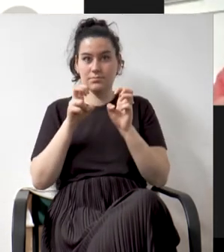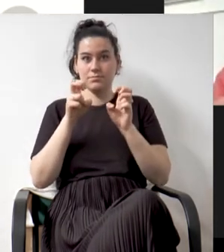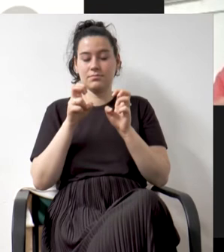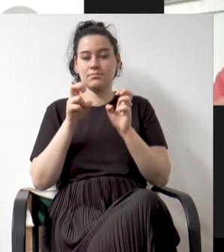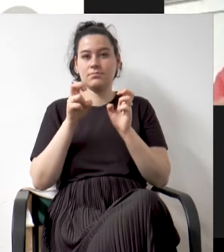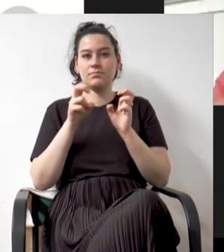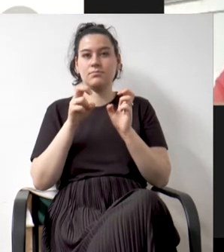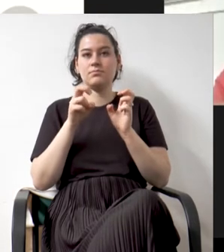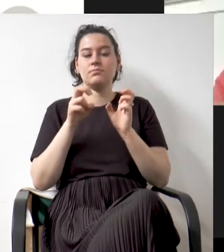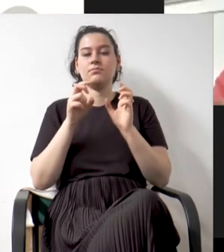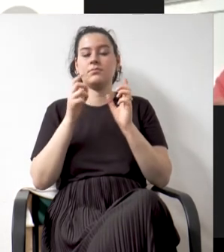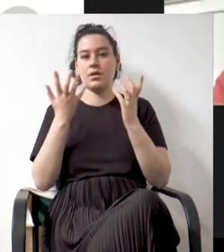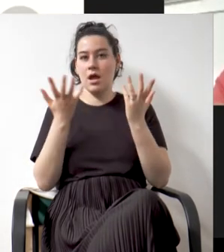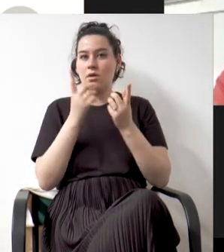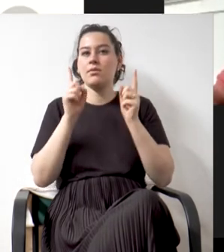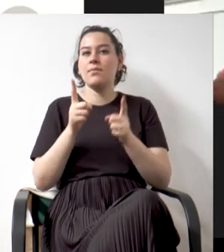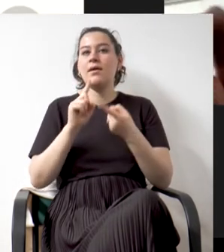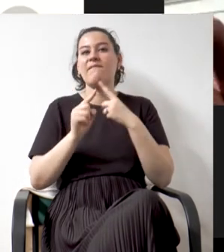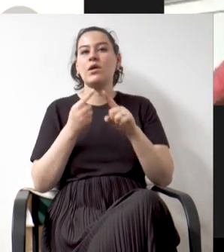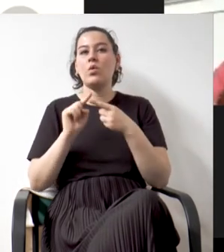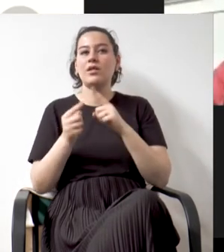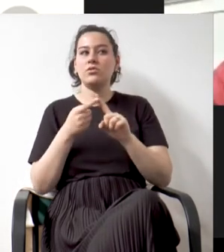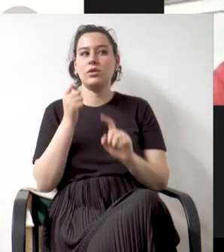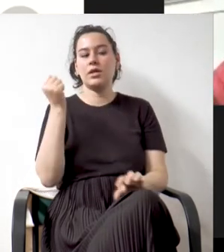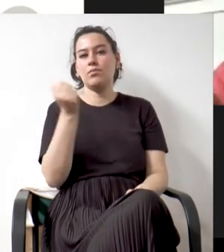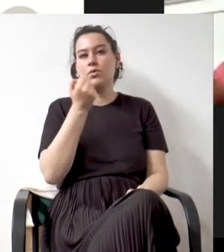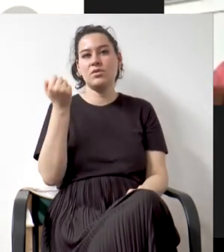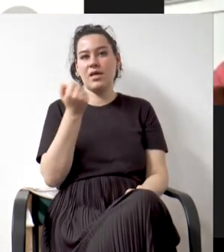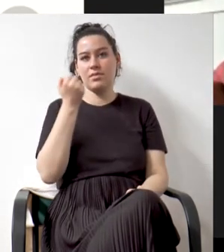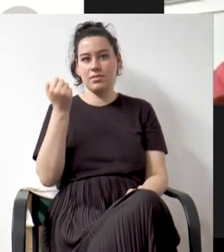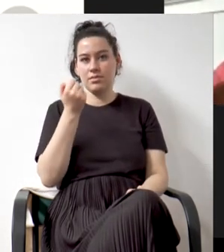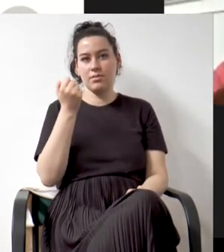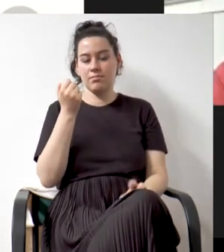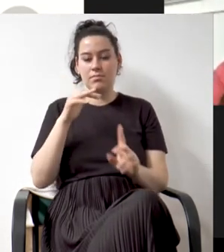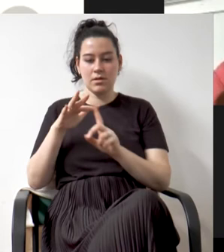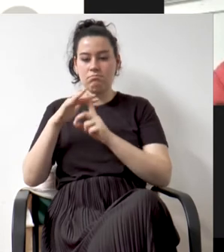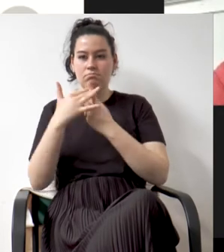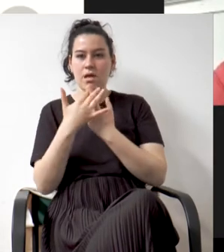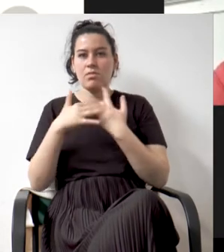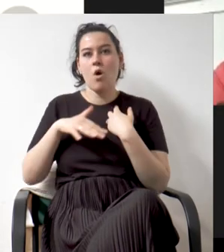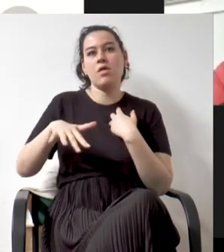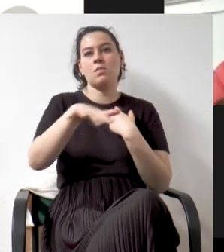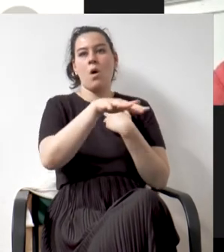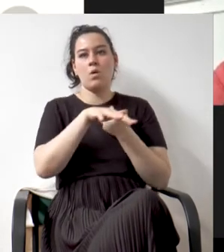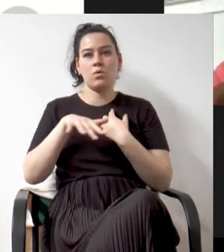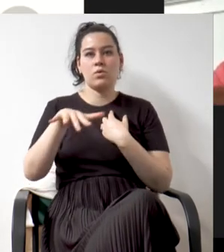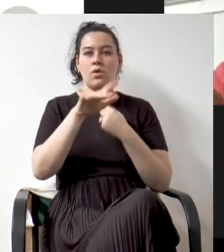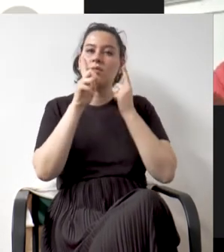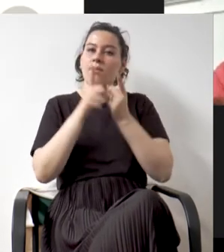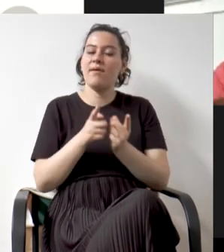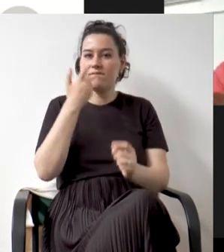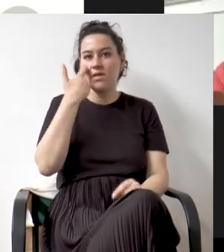¿sí? Y hay una vinculación importante con el medio y con el entorno, ¿sí? Y le está